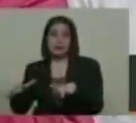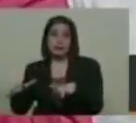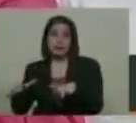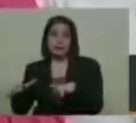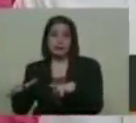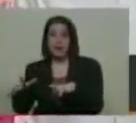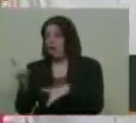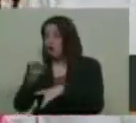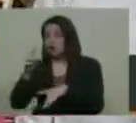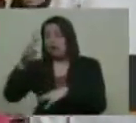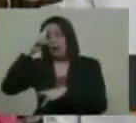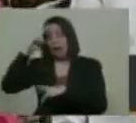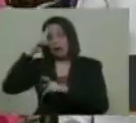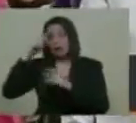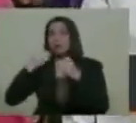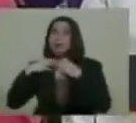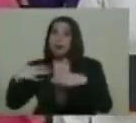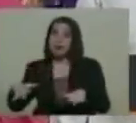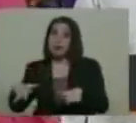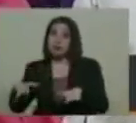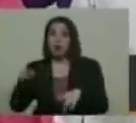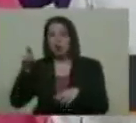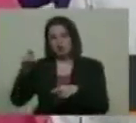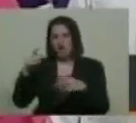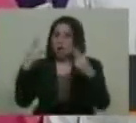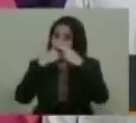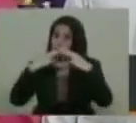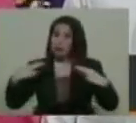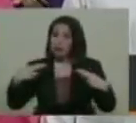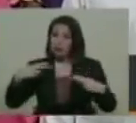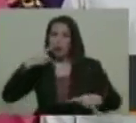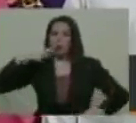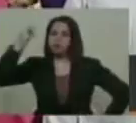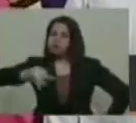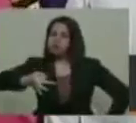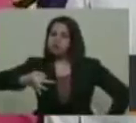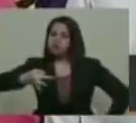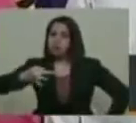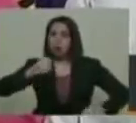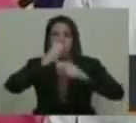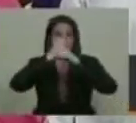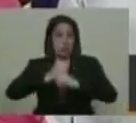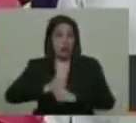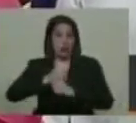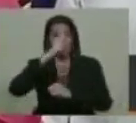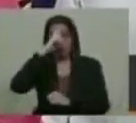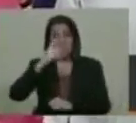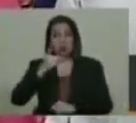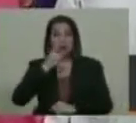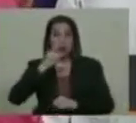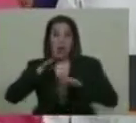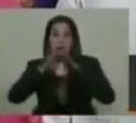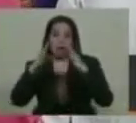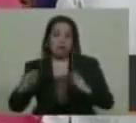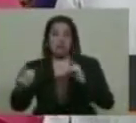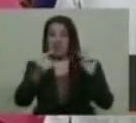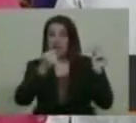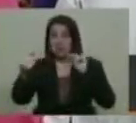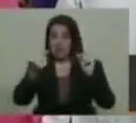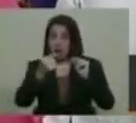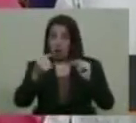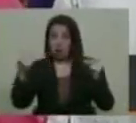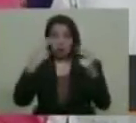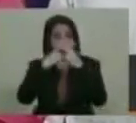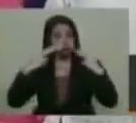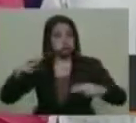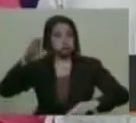derrota. Yo le digo, tengan palabra. Los espero en República Dominicana en la mesa de diálogo. Tengan